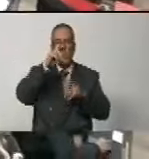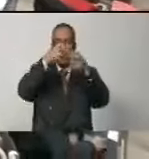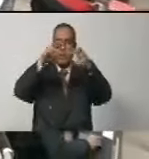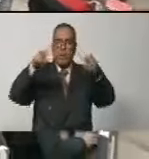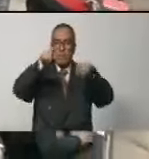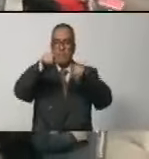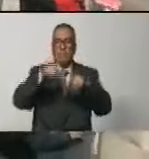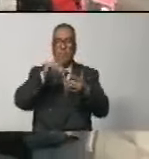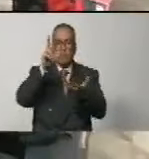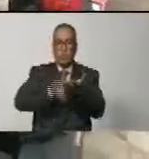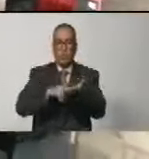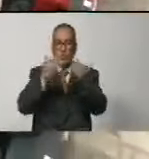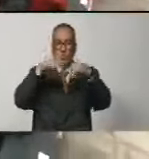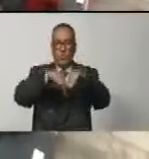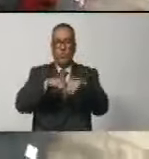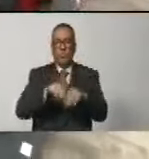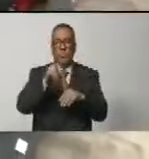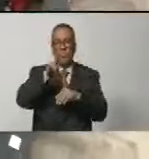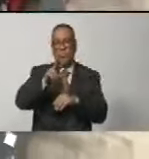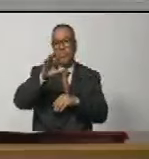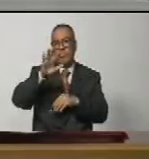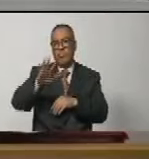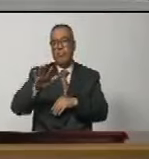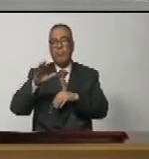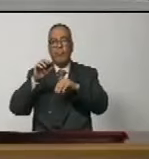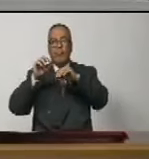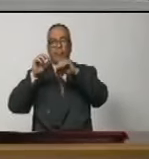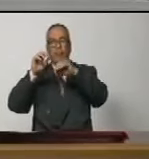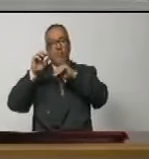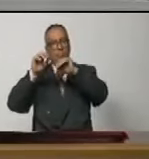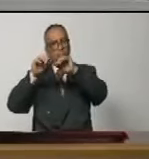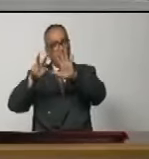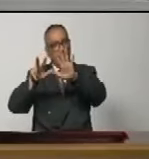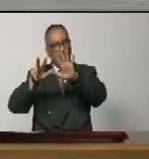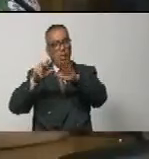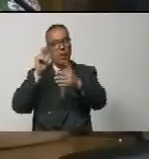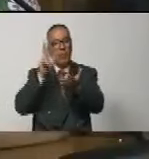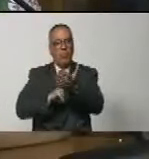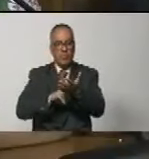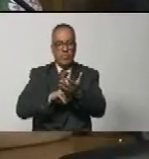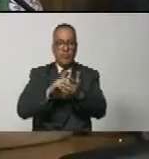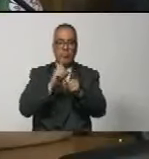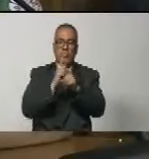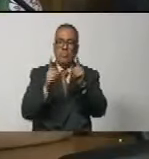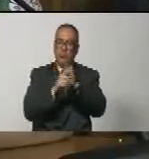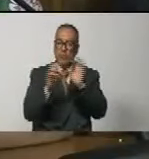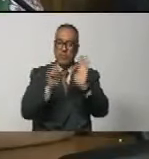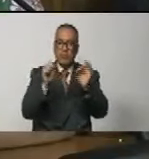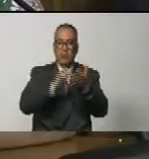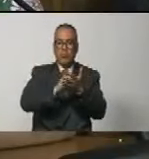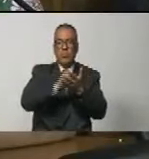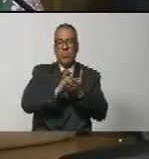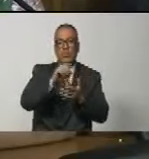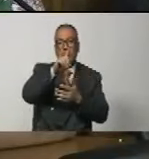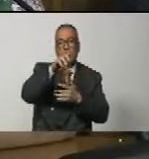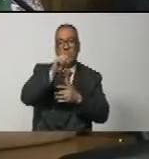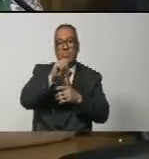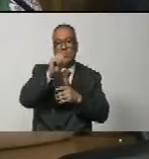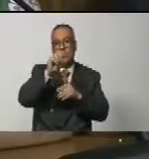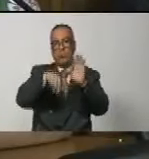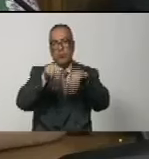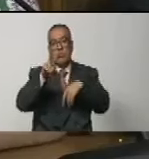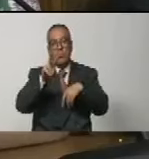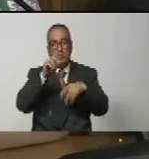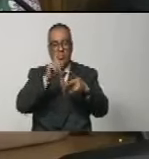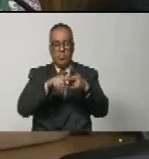epígrafe. Aprobado. Siguiente. Ducentésimo quincuagésimo octavo. Se sugiere aprobar sin modificación el contenido del artículo 112, el cual